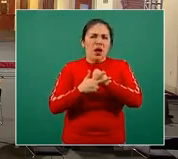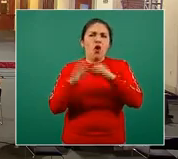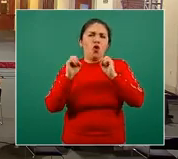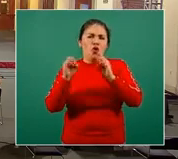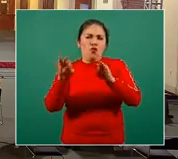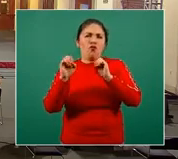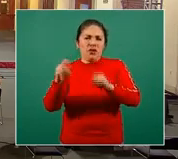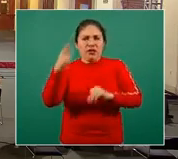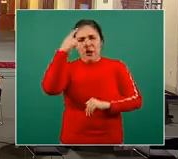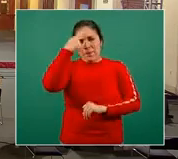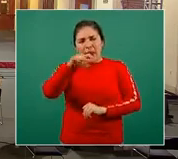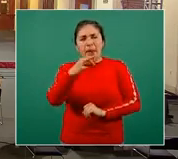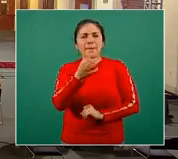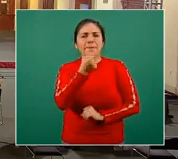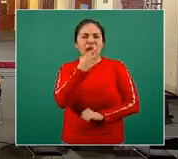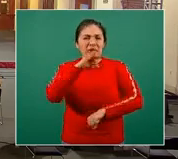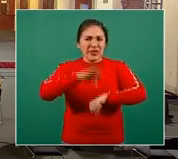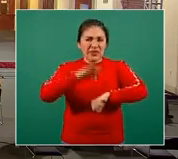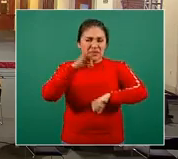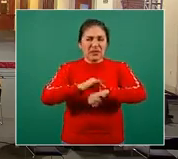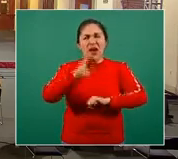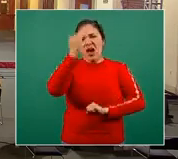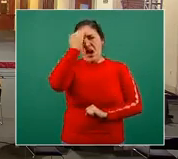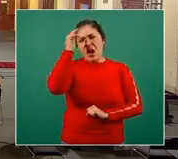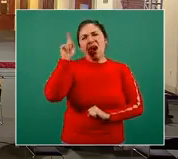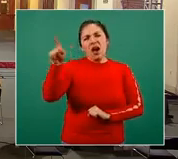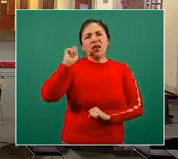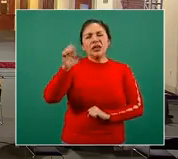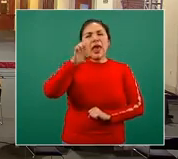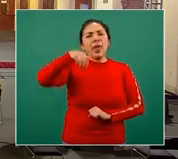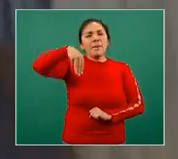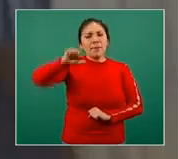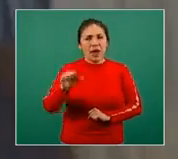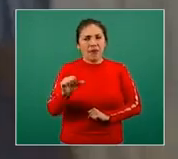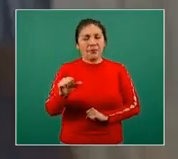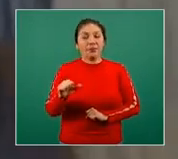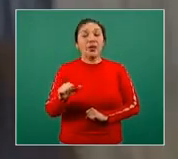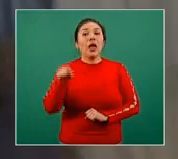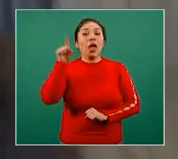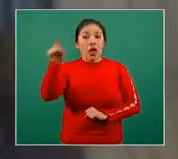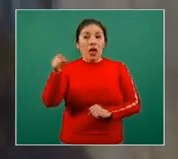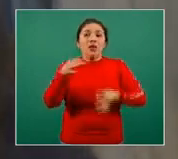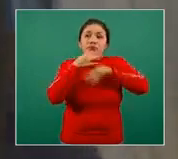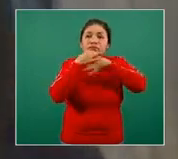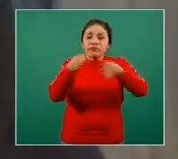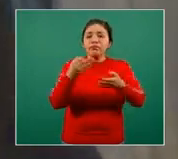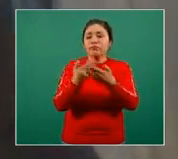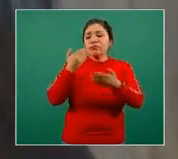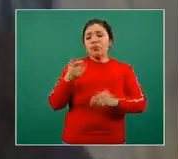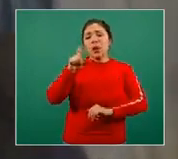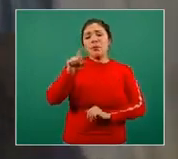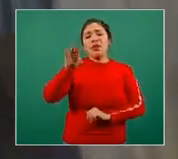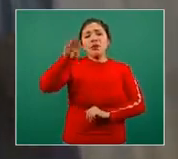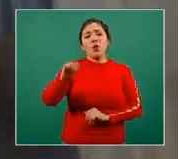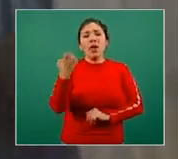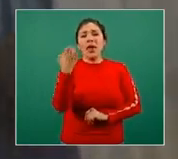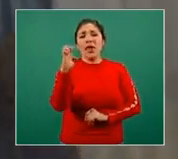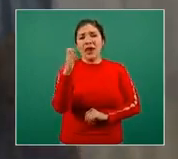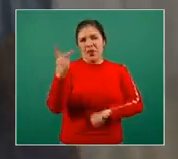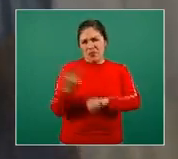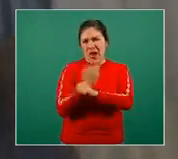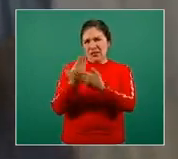Agencia Europea de Medicinas, conocida como EMA, y que esta las publicó el 29 de enero